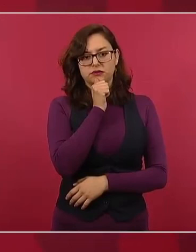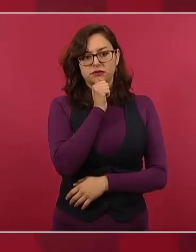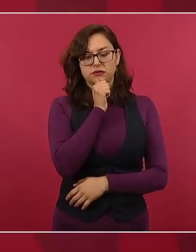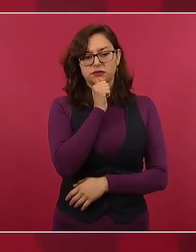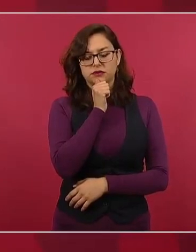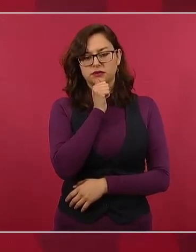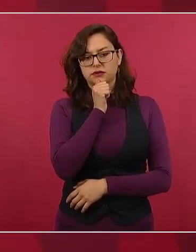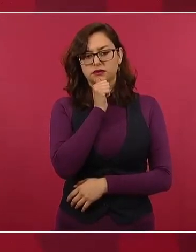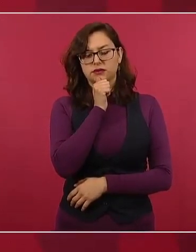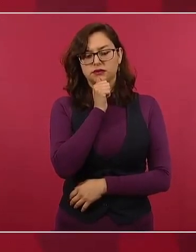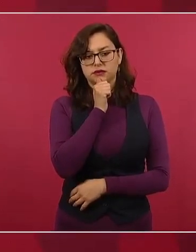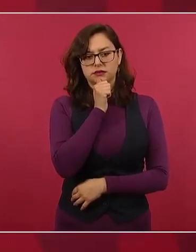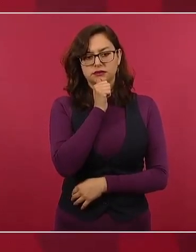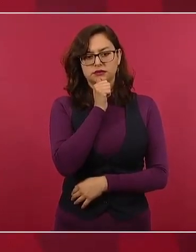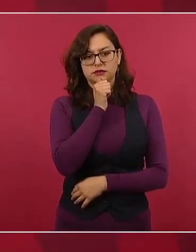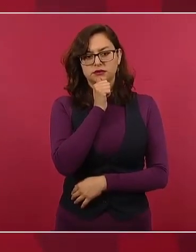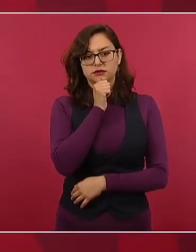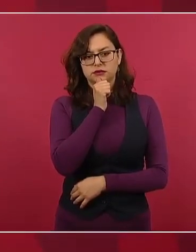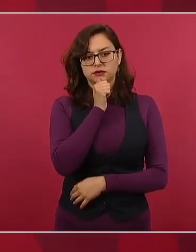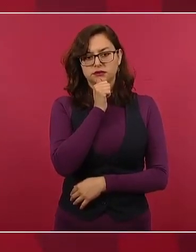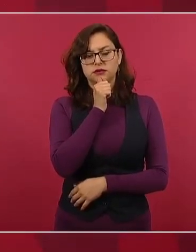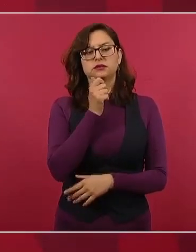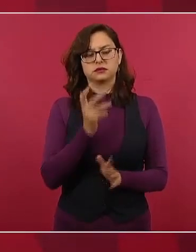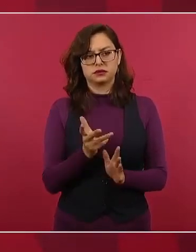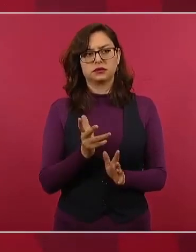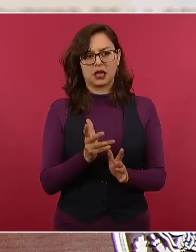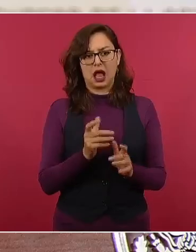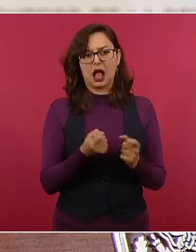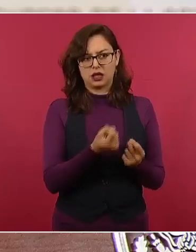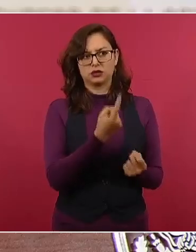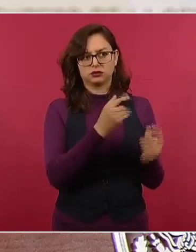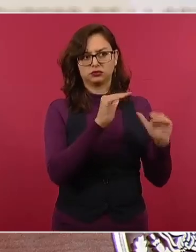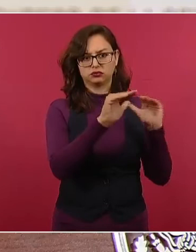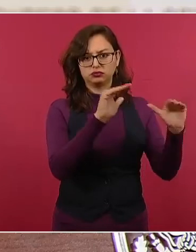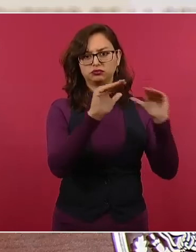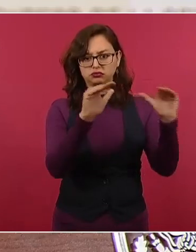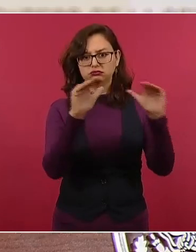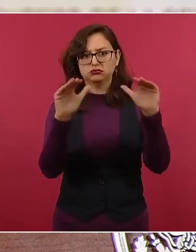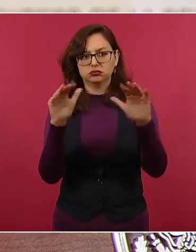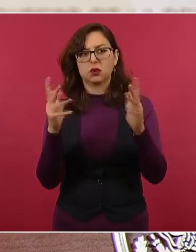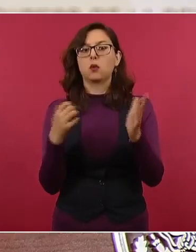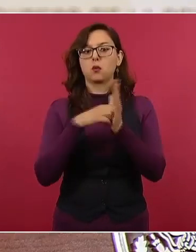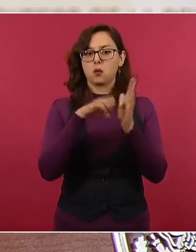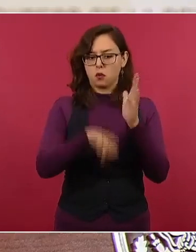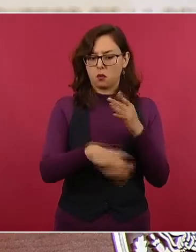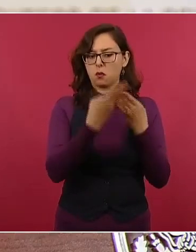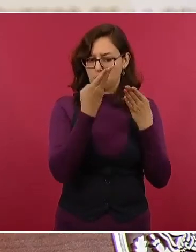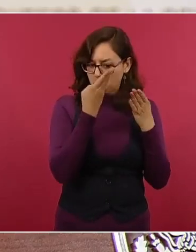terminado, ya han ido aceptando. Por ejemplo, los bancos ya aceptaron